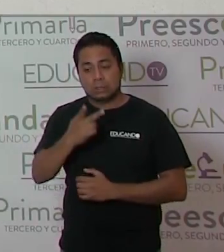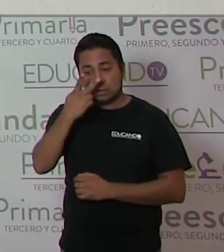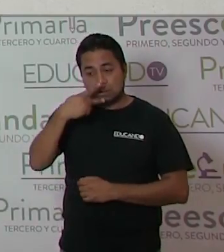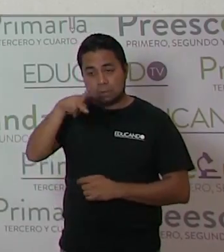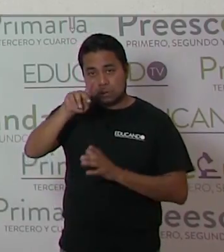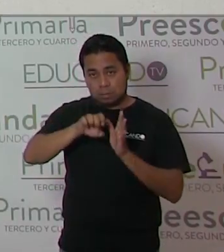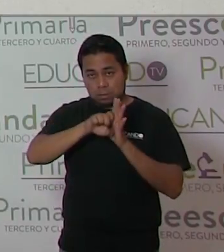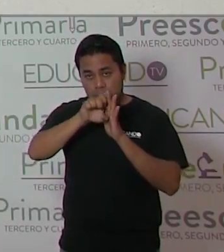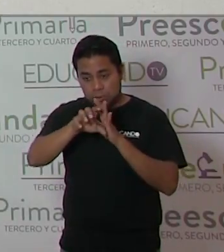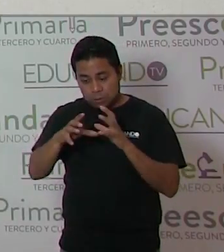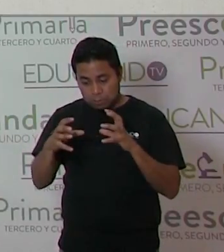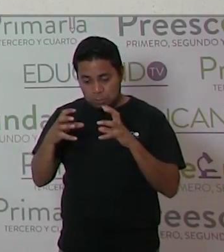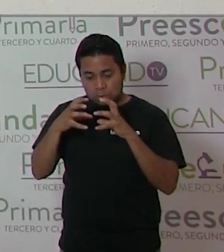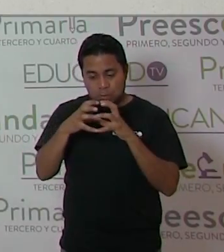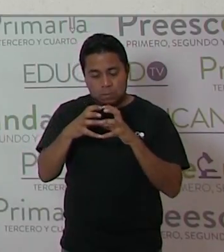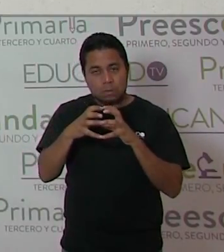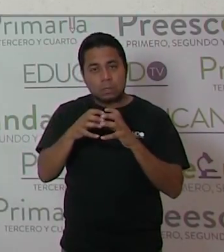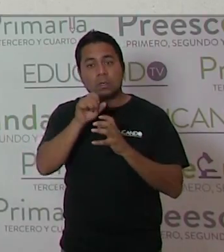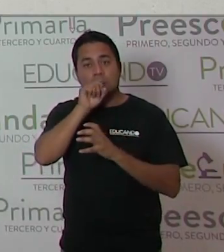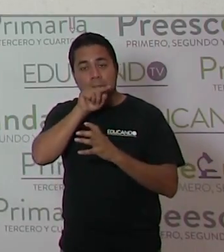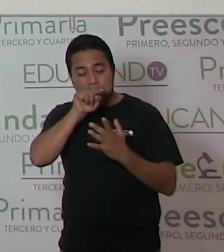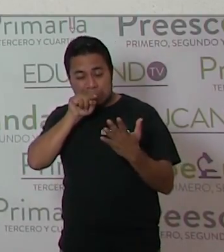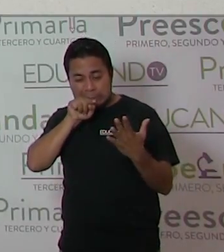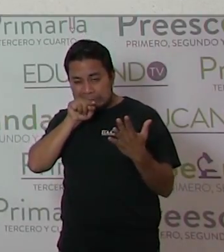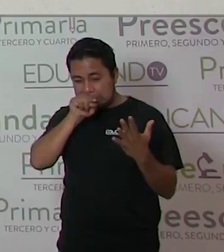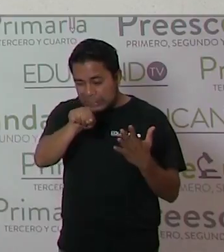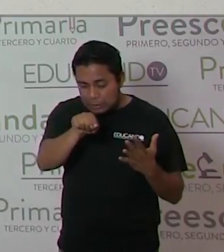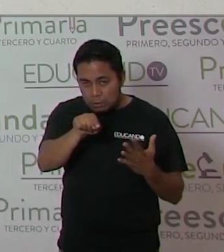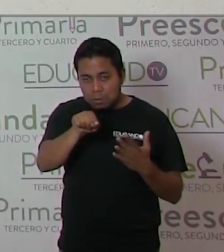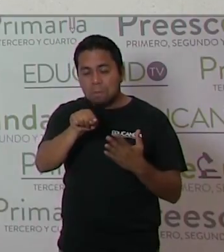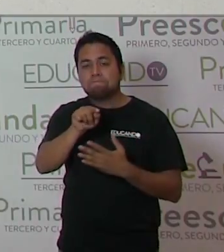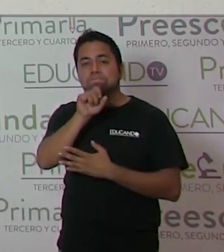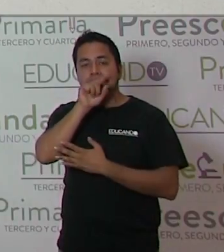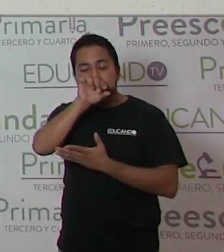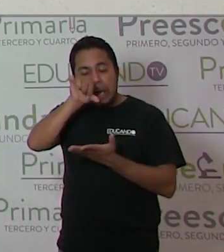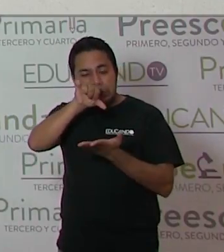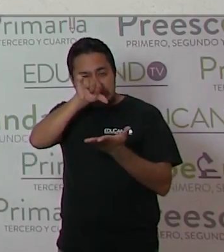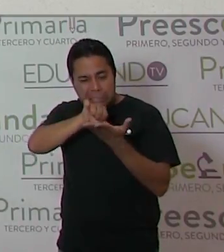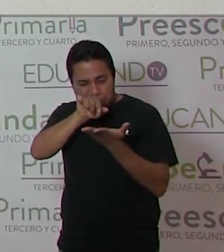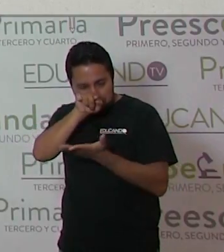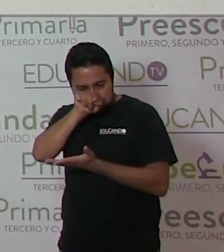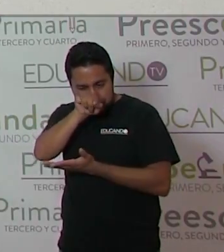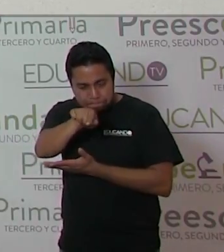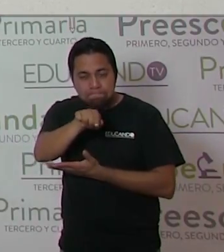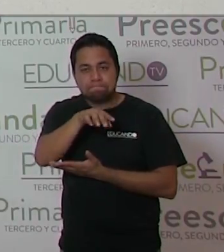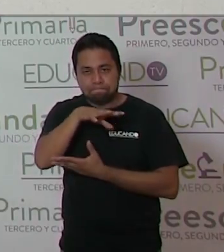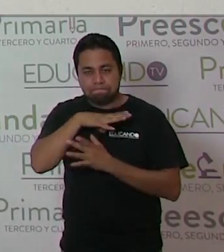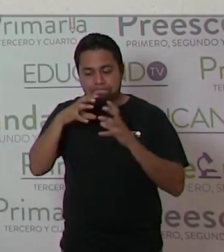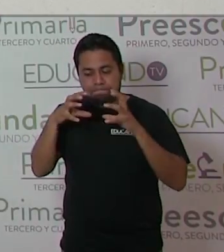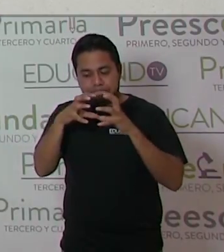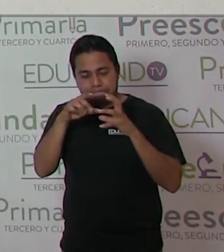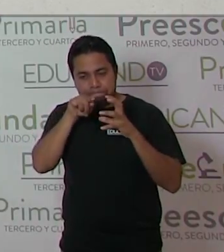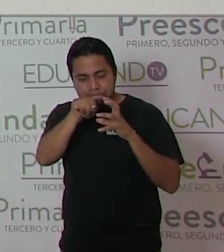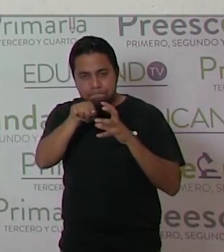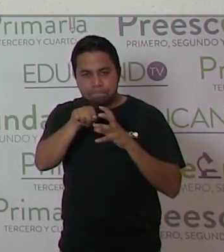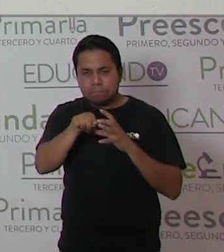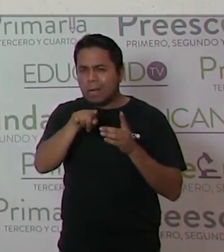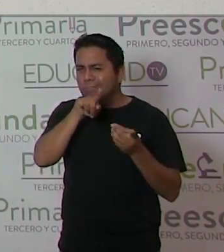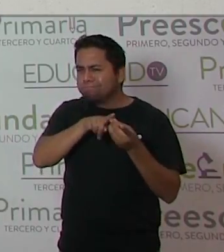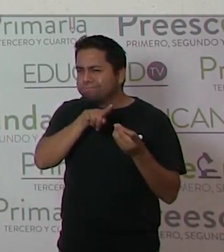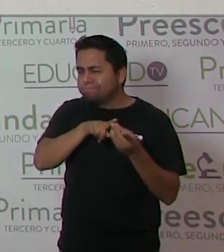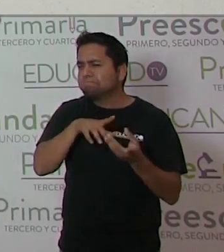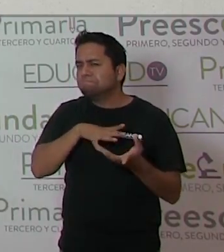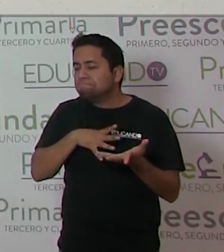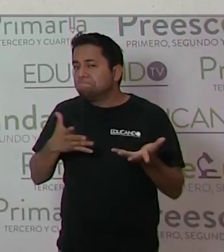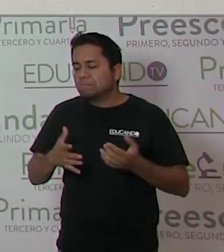Pero una esfera también tiene centro. También tiene centro y ¿dónde